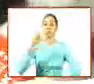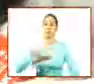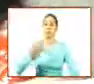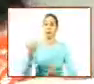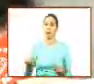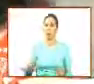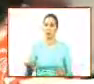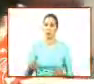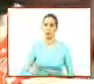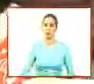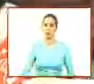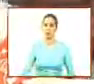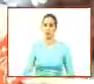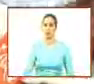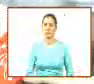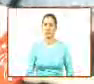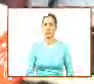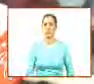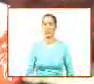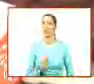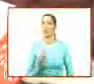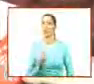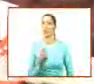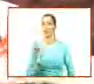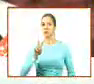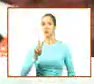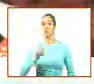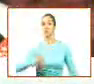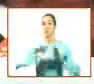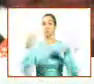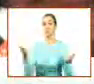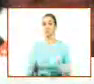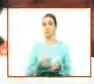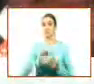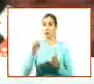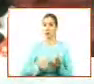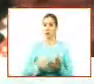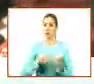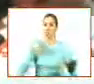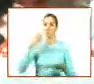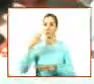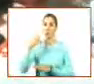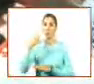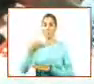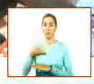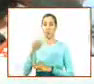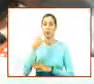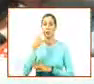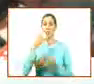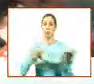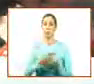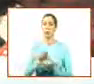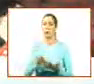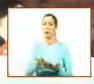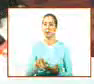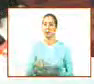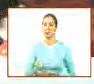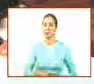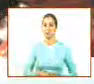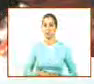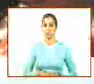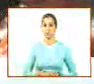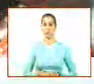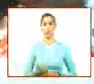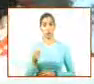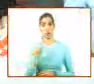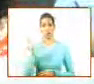estamos viviendo, no solamente en Venezuela, en el mundo entero. Asistimos a una crisis que, sin que lo haya